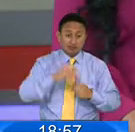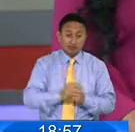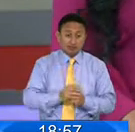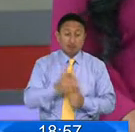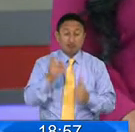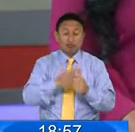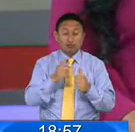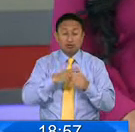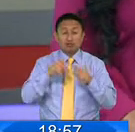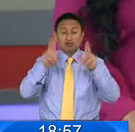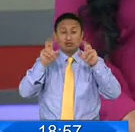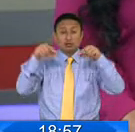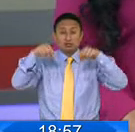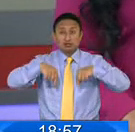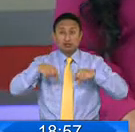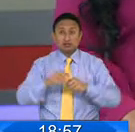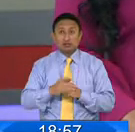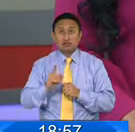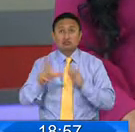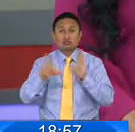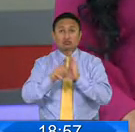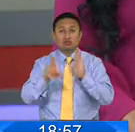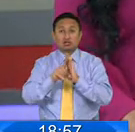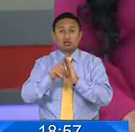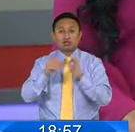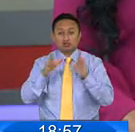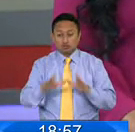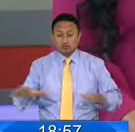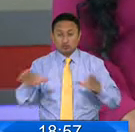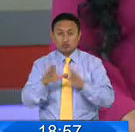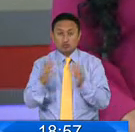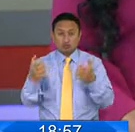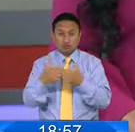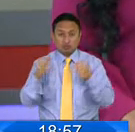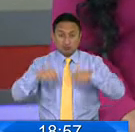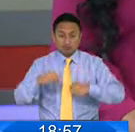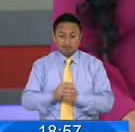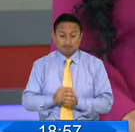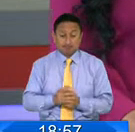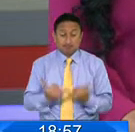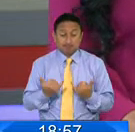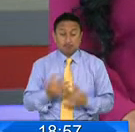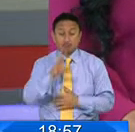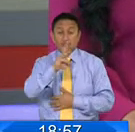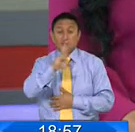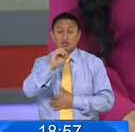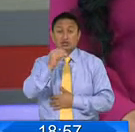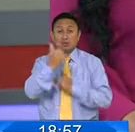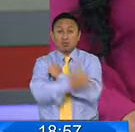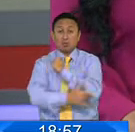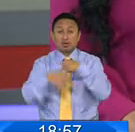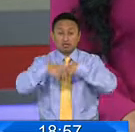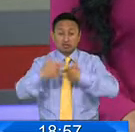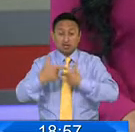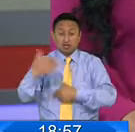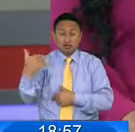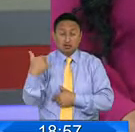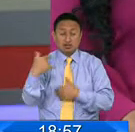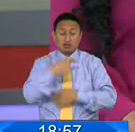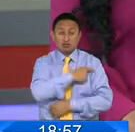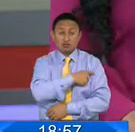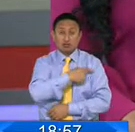asuntos de índole legal y logística actualmente 60 países ya cuentan con la vacuna rusa para